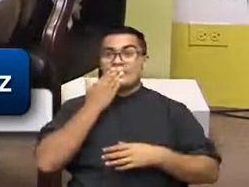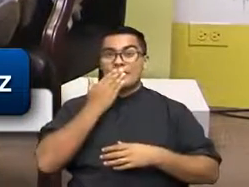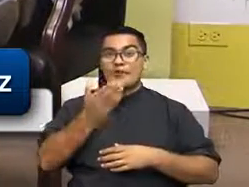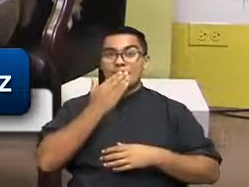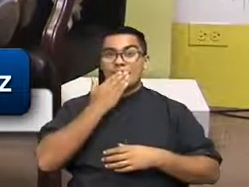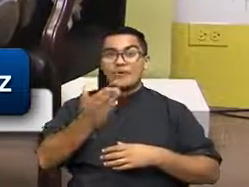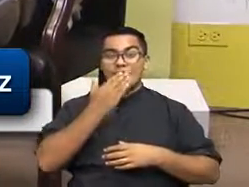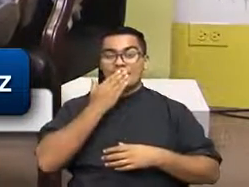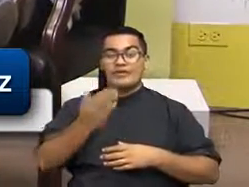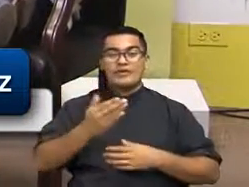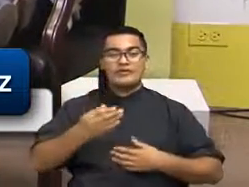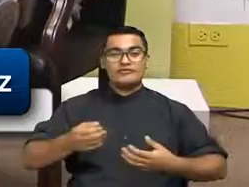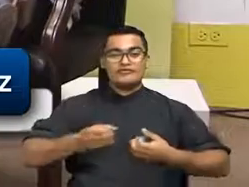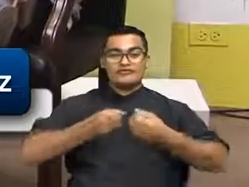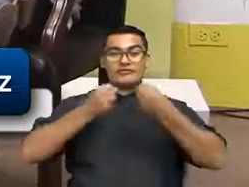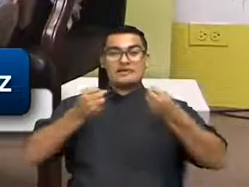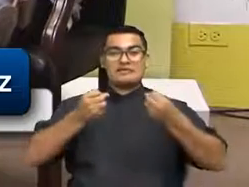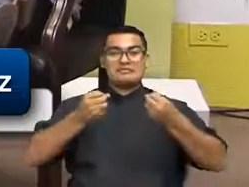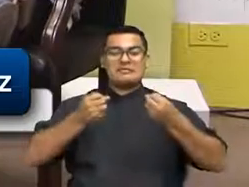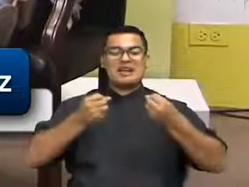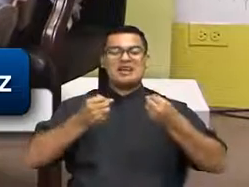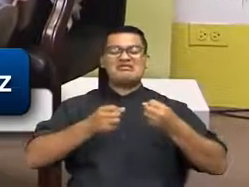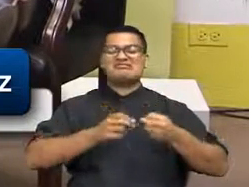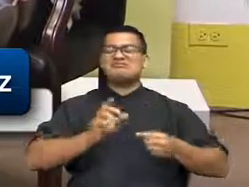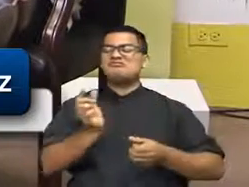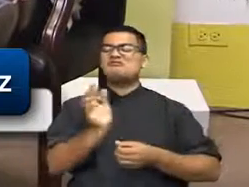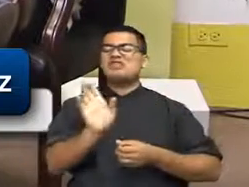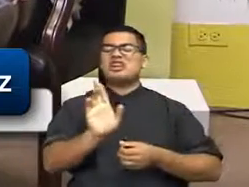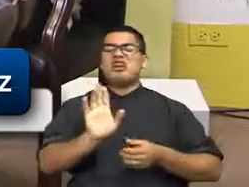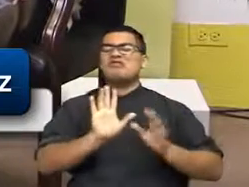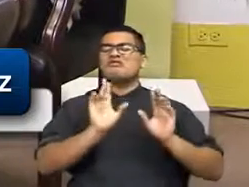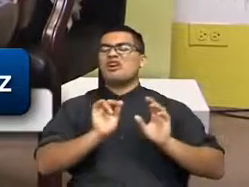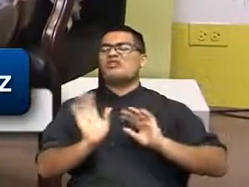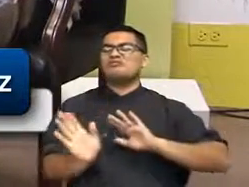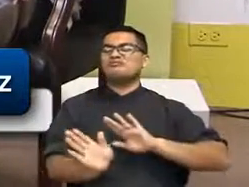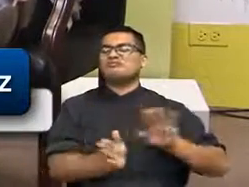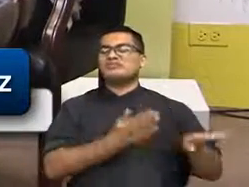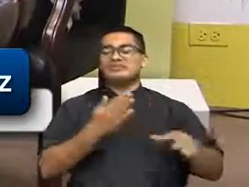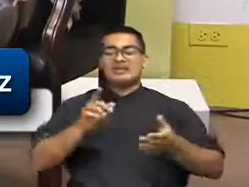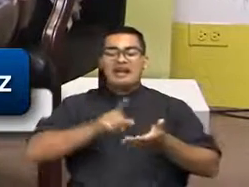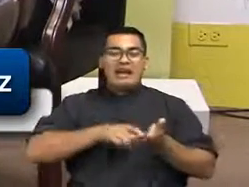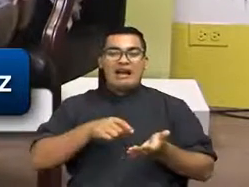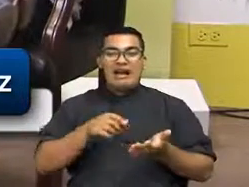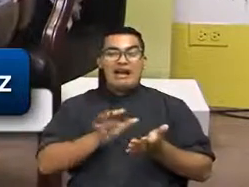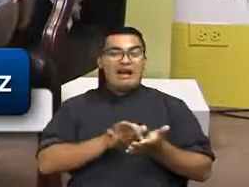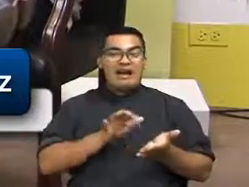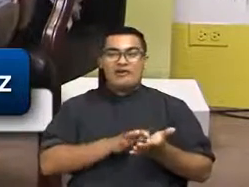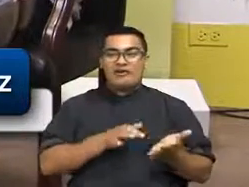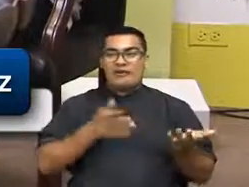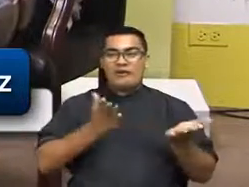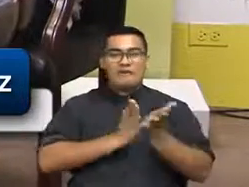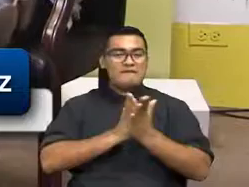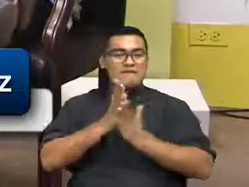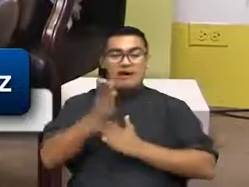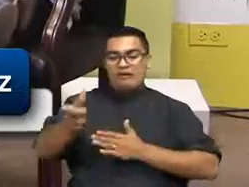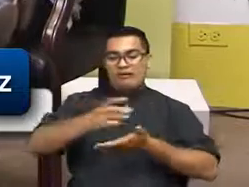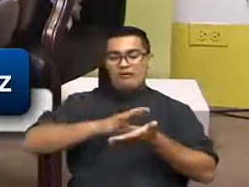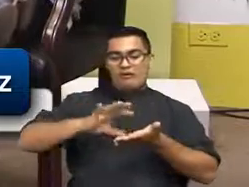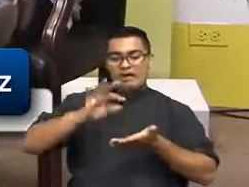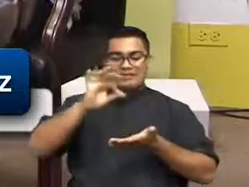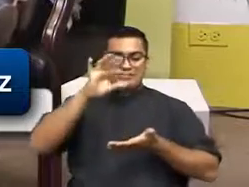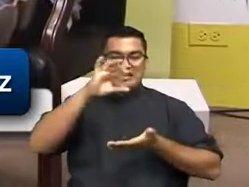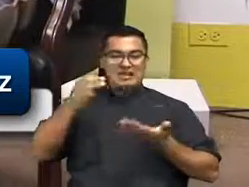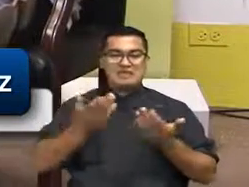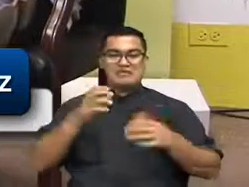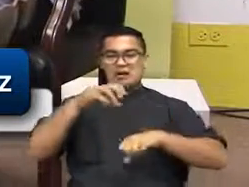que tienen bastante hierro. Pero a veces olvidamos los frijoles y solo comemos arroz. Por ejemplo, comemos un maduro frito. Exacto. Comemos papa,